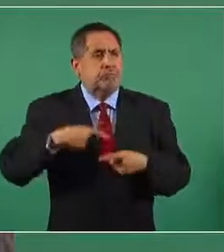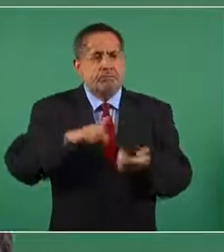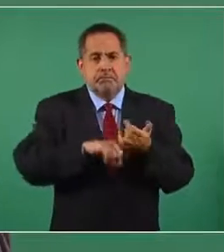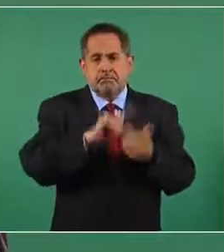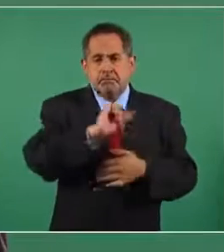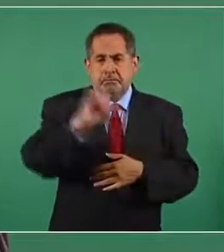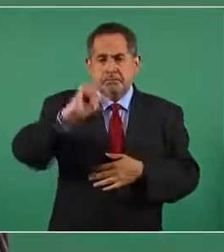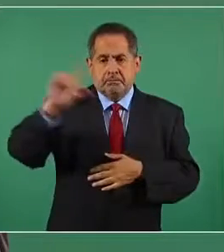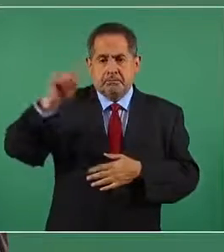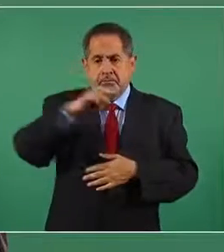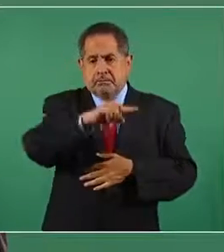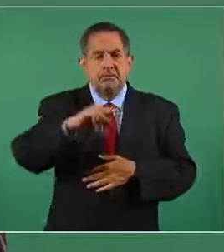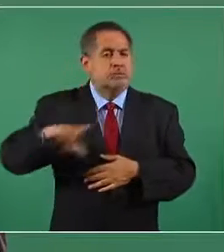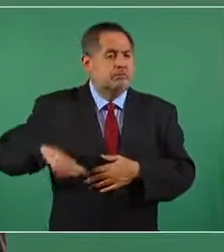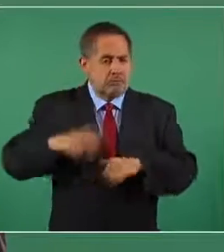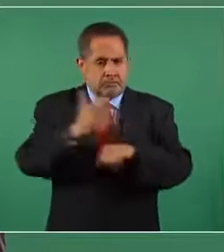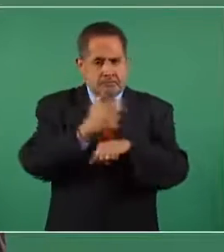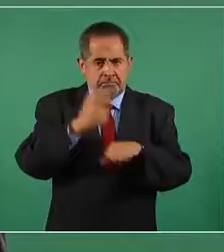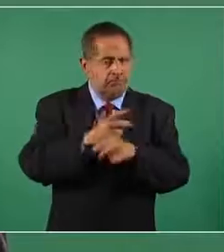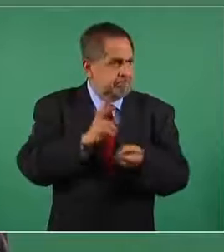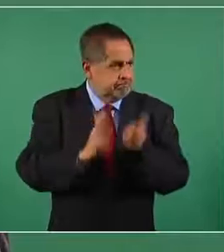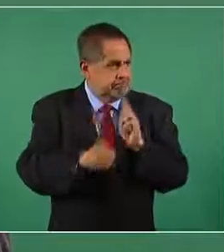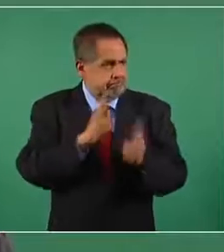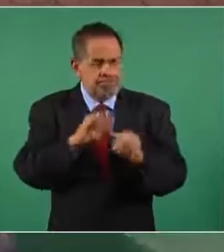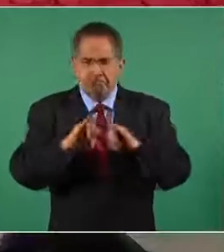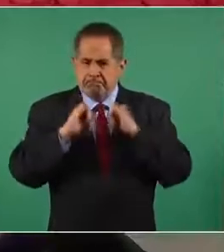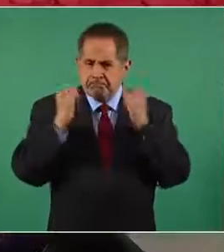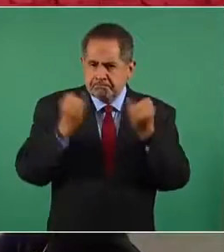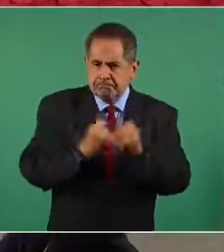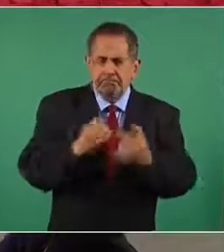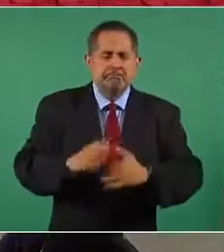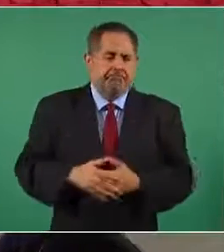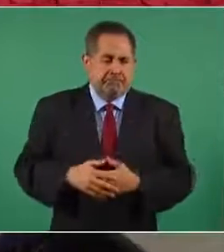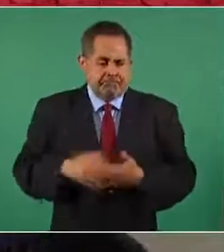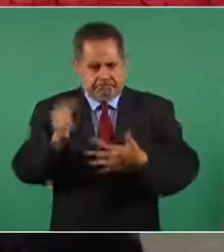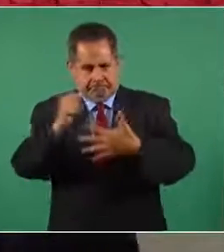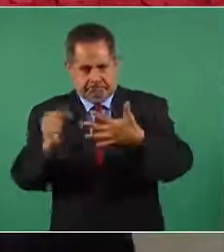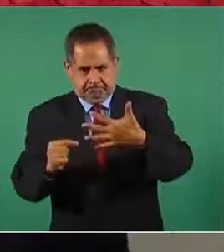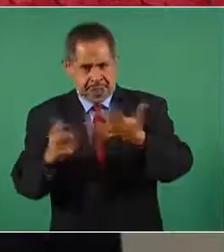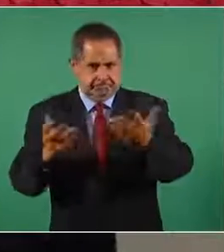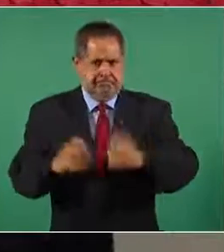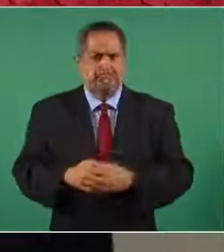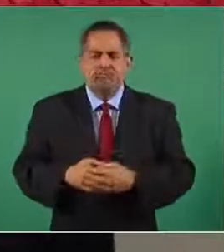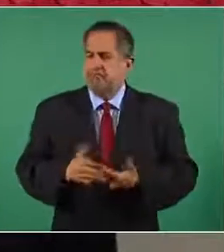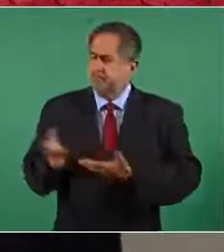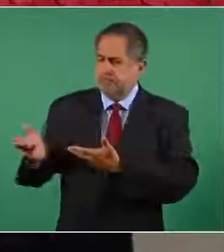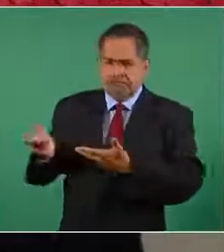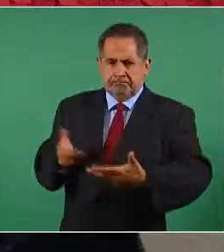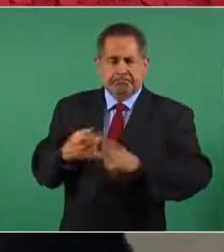funcionarios del gobierno de Estados Unidos. Entonces empezamos con el doctor.